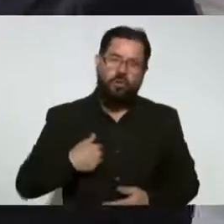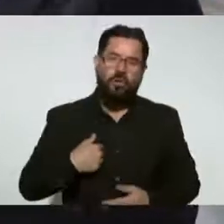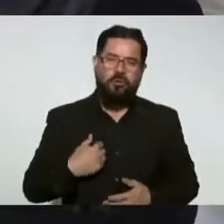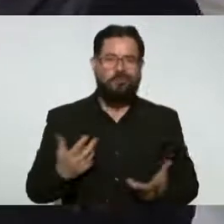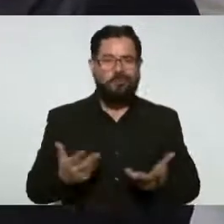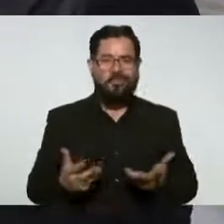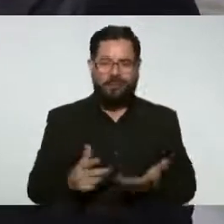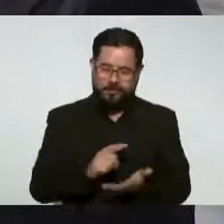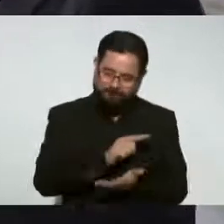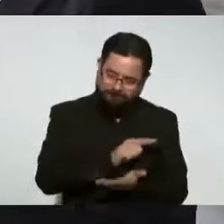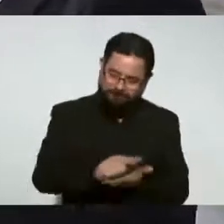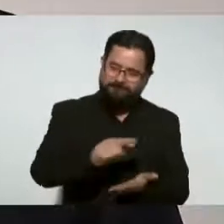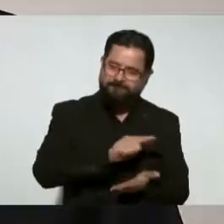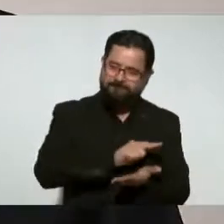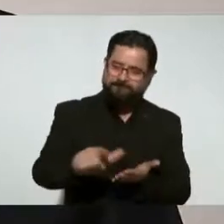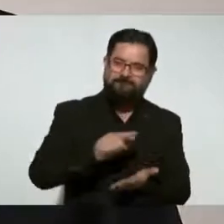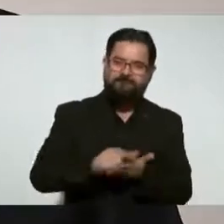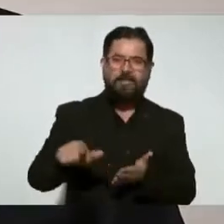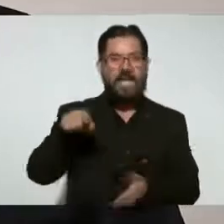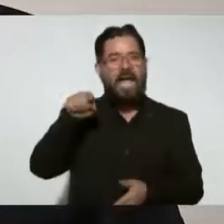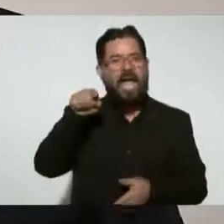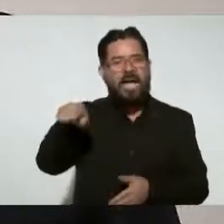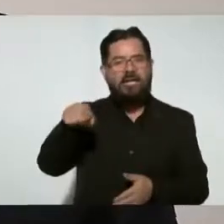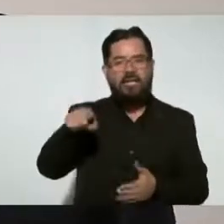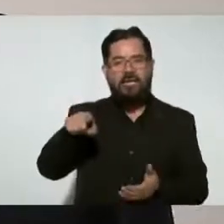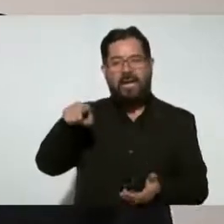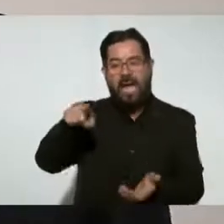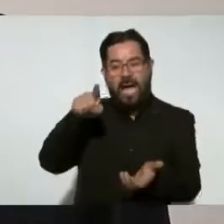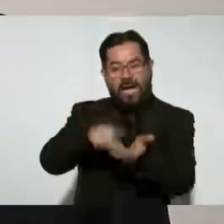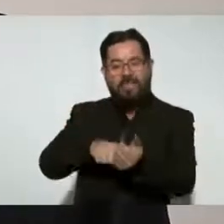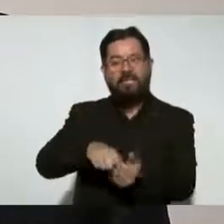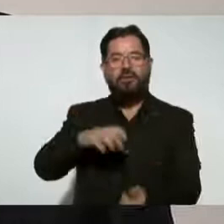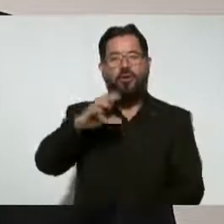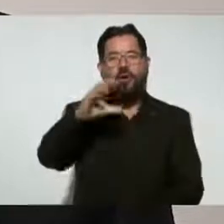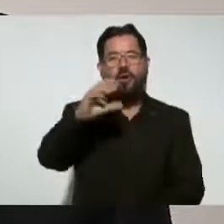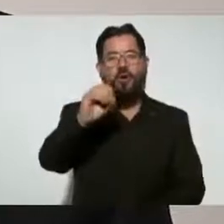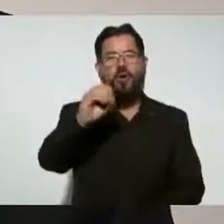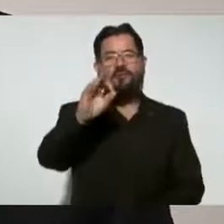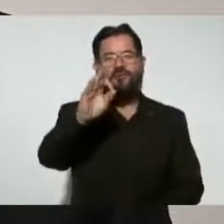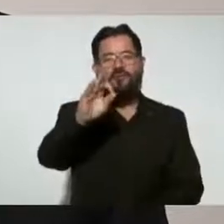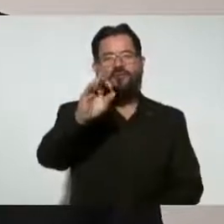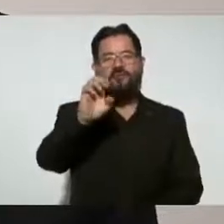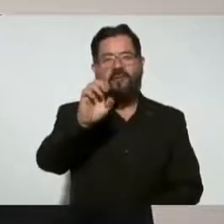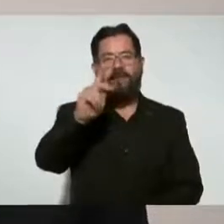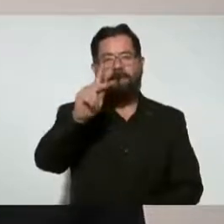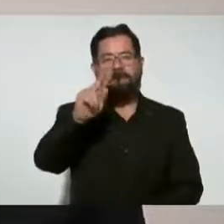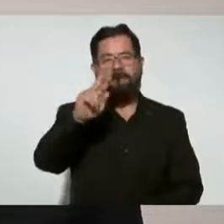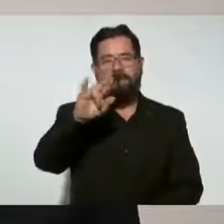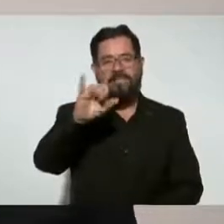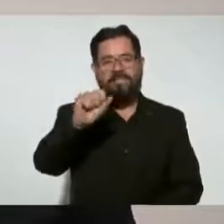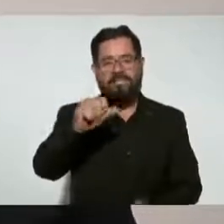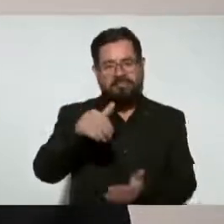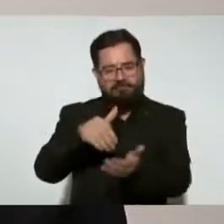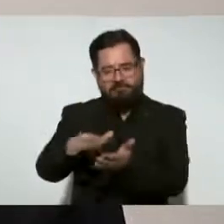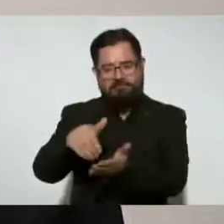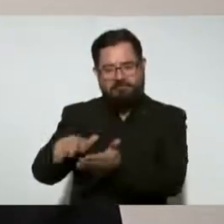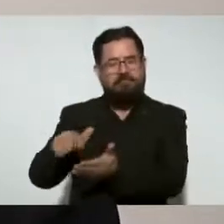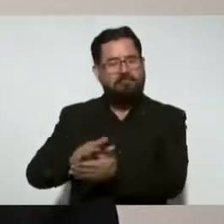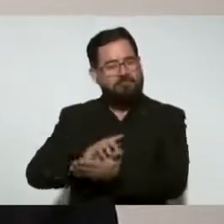esta dependencia. Y se suscribió un acuerdo con la